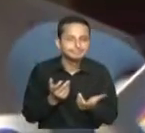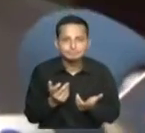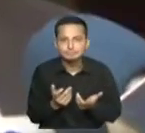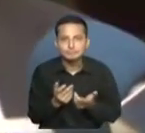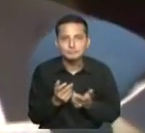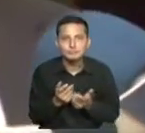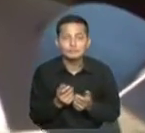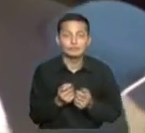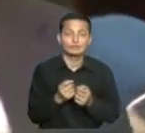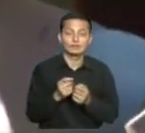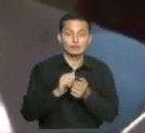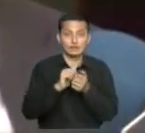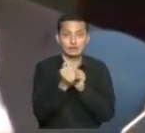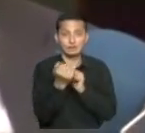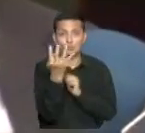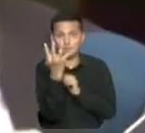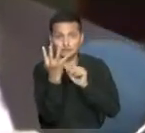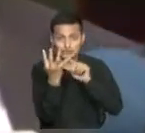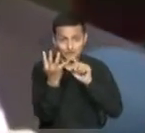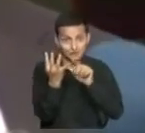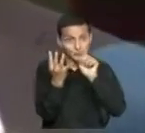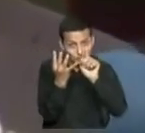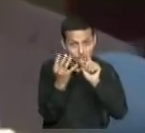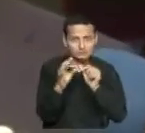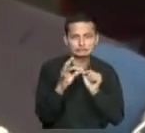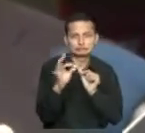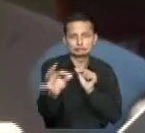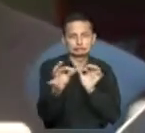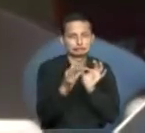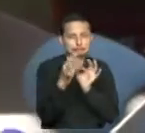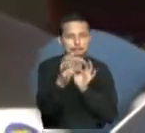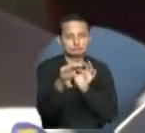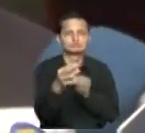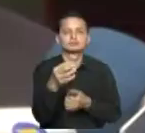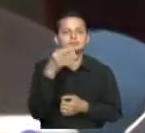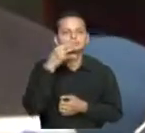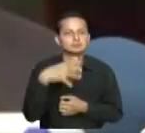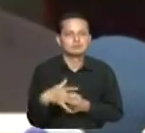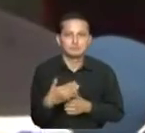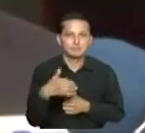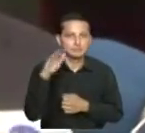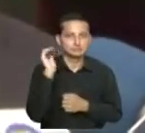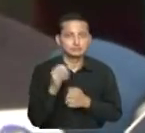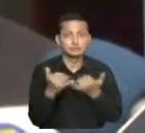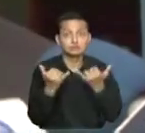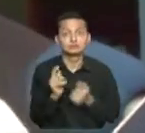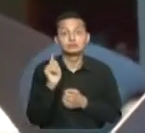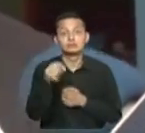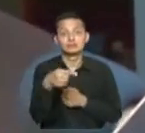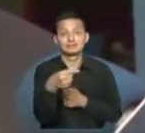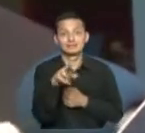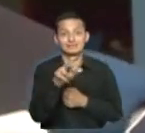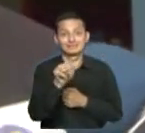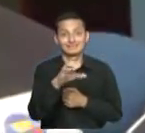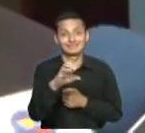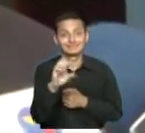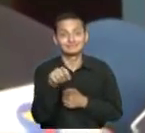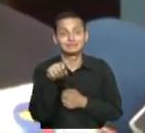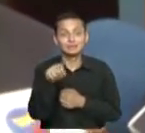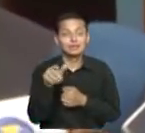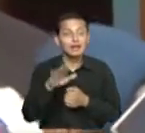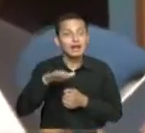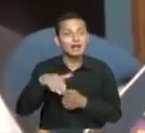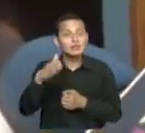Casi uno de cada cuatro viene de zonas rurales, ¿no? Y en este caso visitamos a Grace, que es la